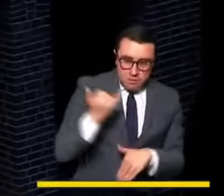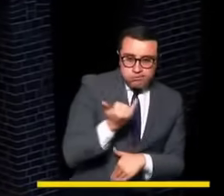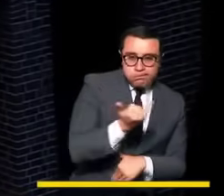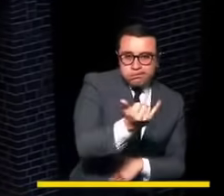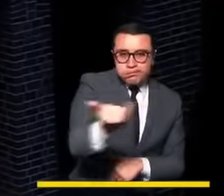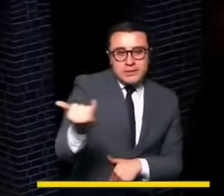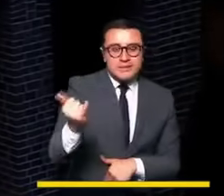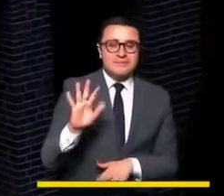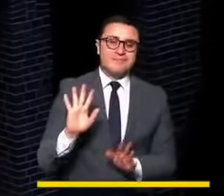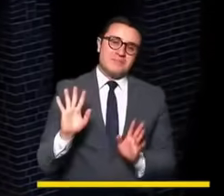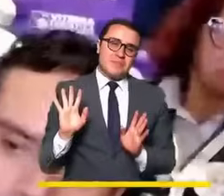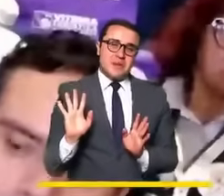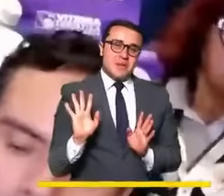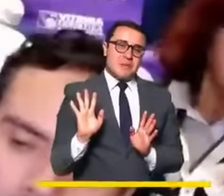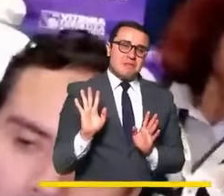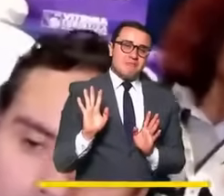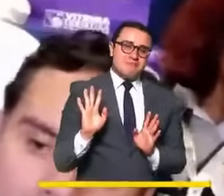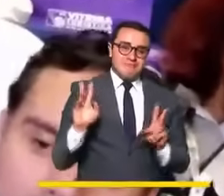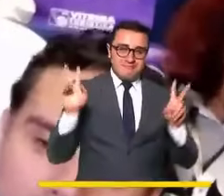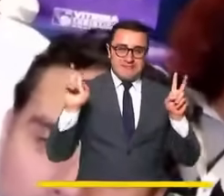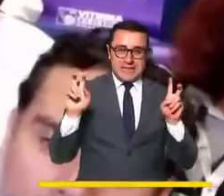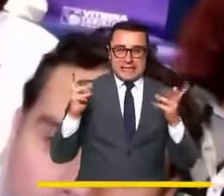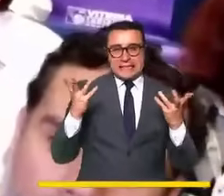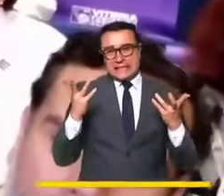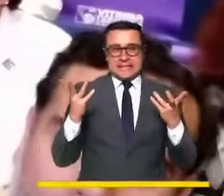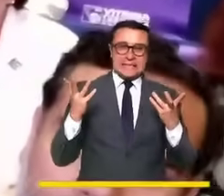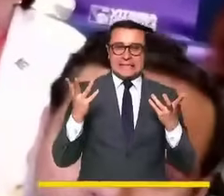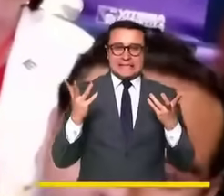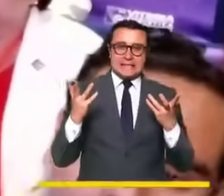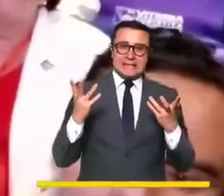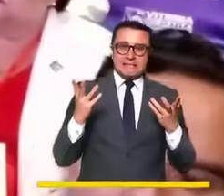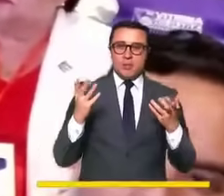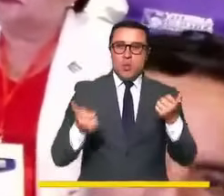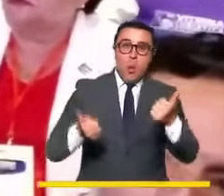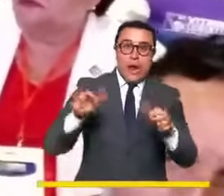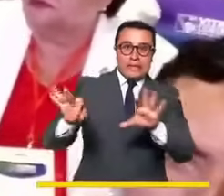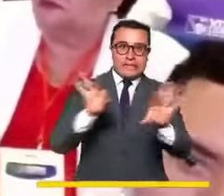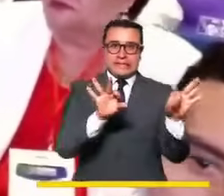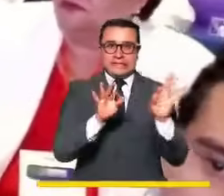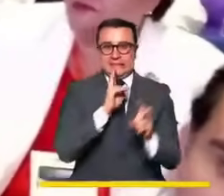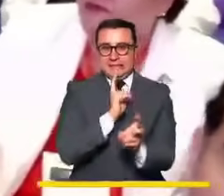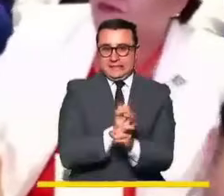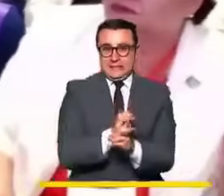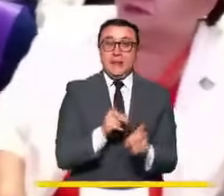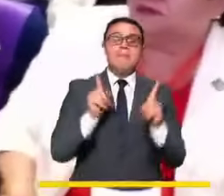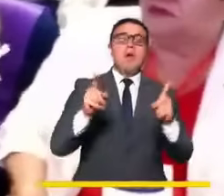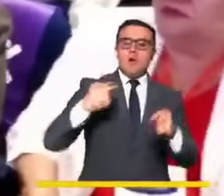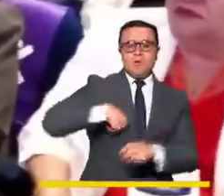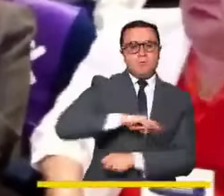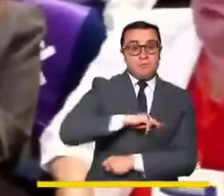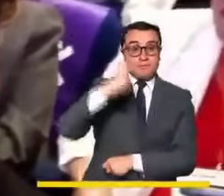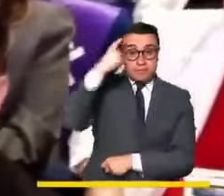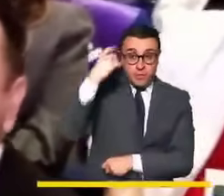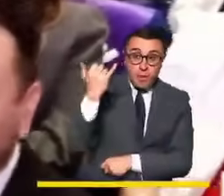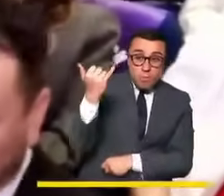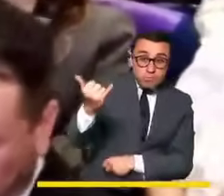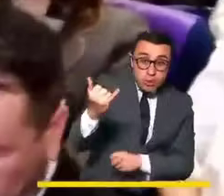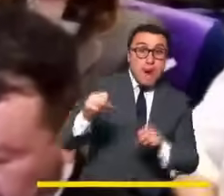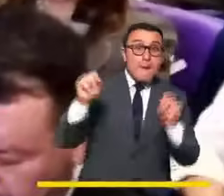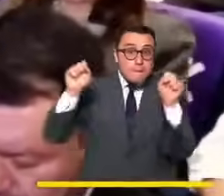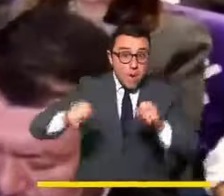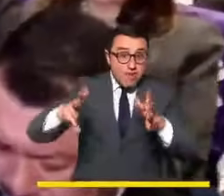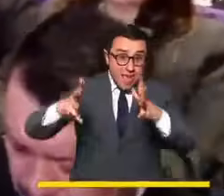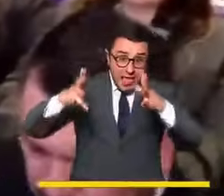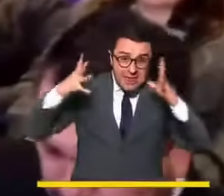subjetivo, pero donde creemos que hay un potencial de atracción turístico. La Alta